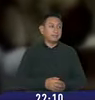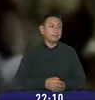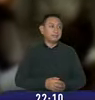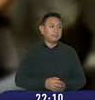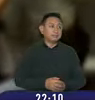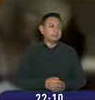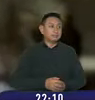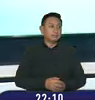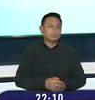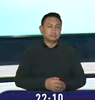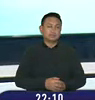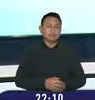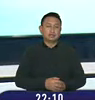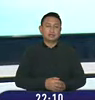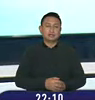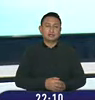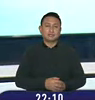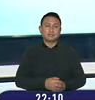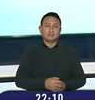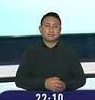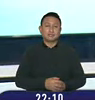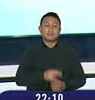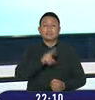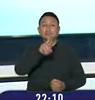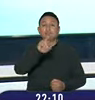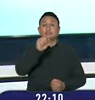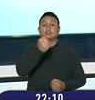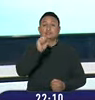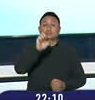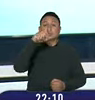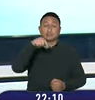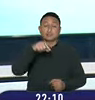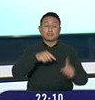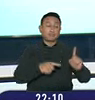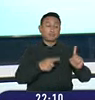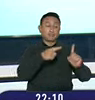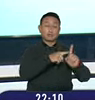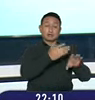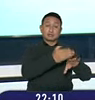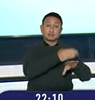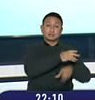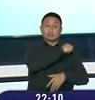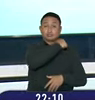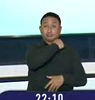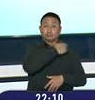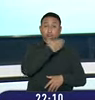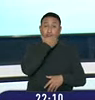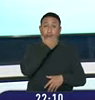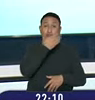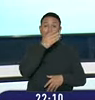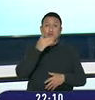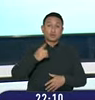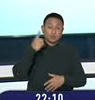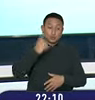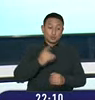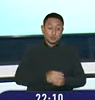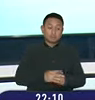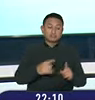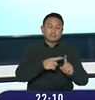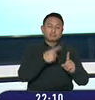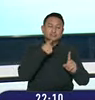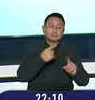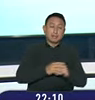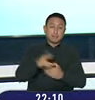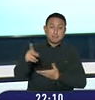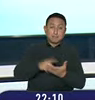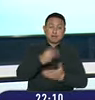Iván Casamen. La UNACE rescató a un ciudadano quien fue secuestrado en el cantón Durán. Por su rescate exigían el